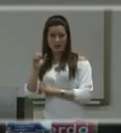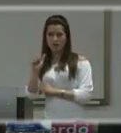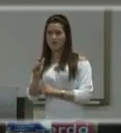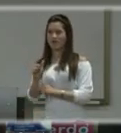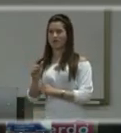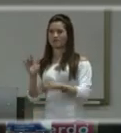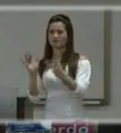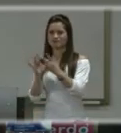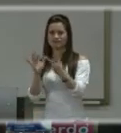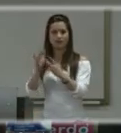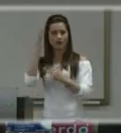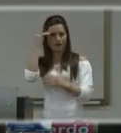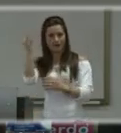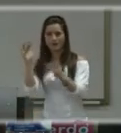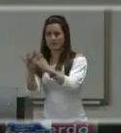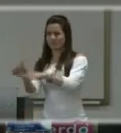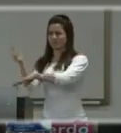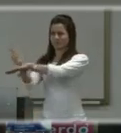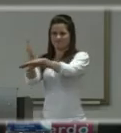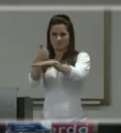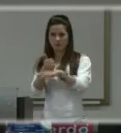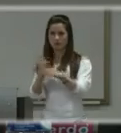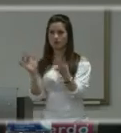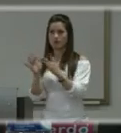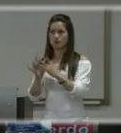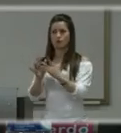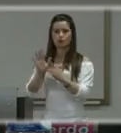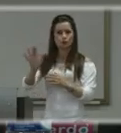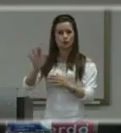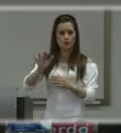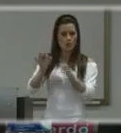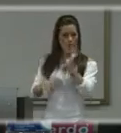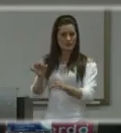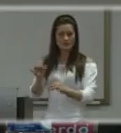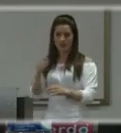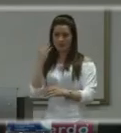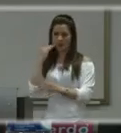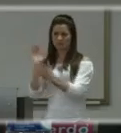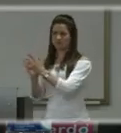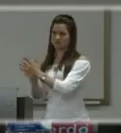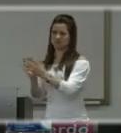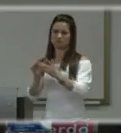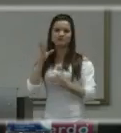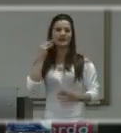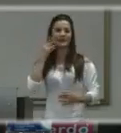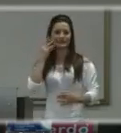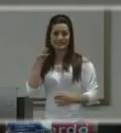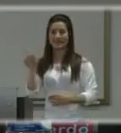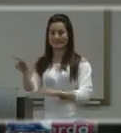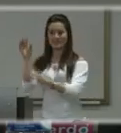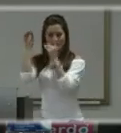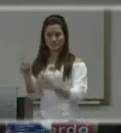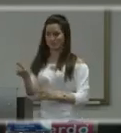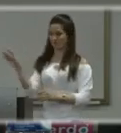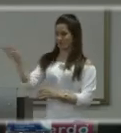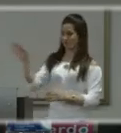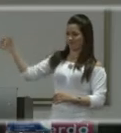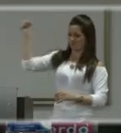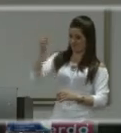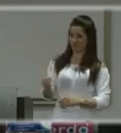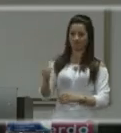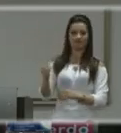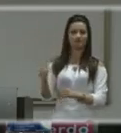con la Academia y tenía contacto con el ejercicio judicial. De manera que por eso tomamos la decisión de invitarla a ella a los talleres